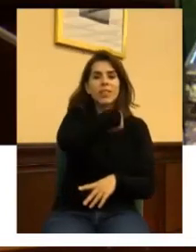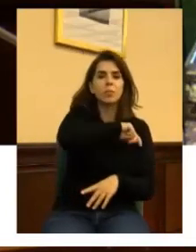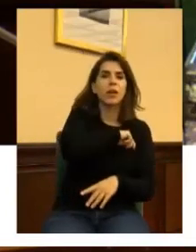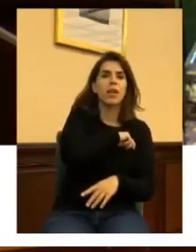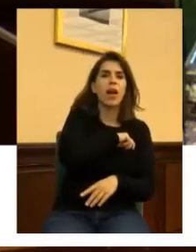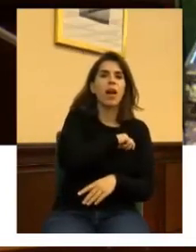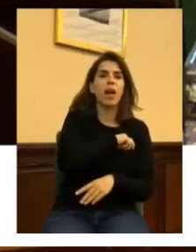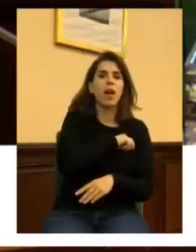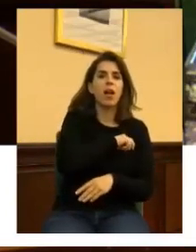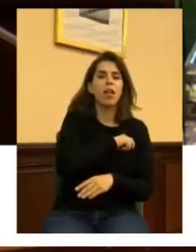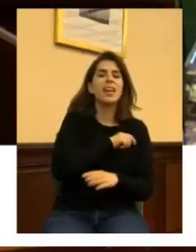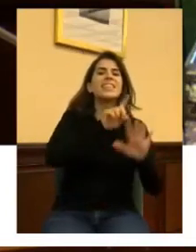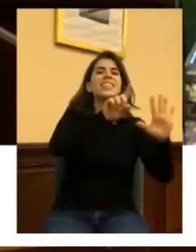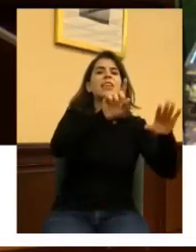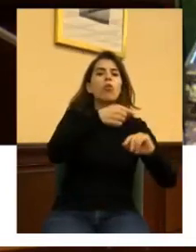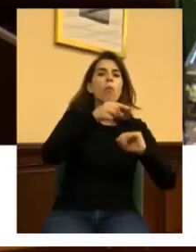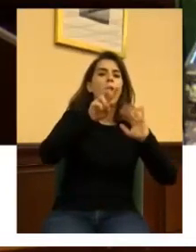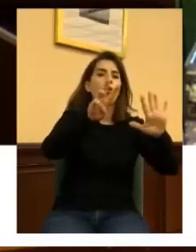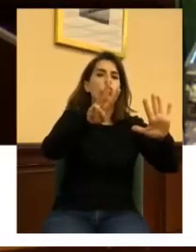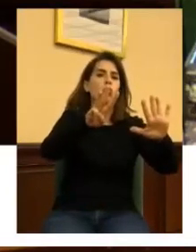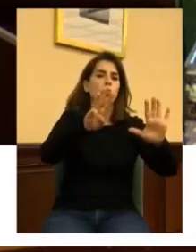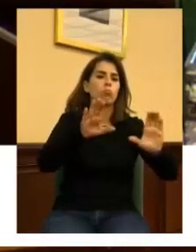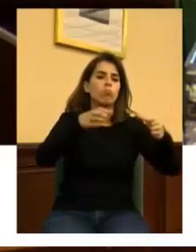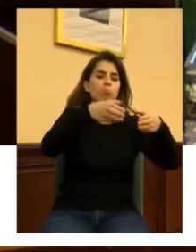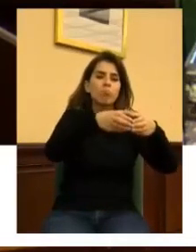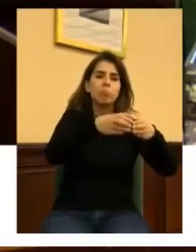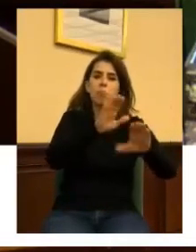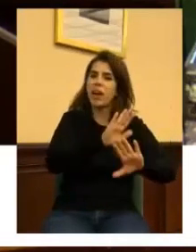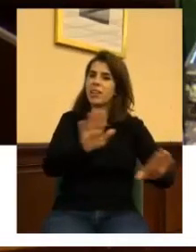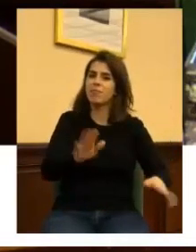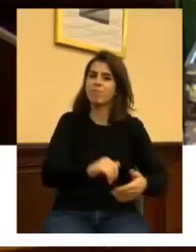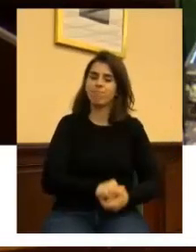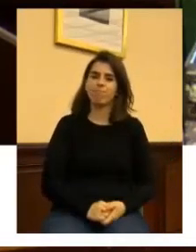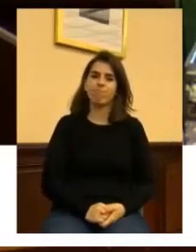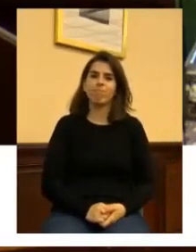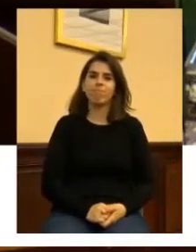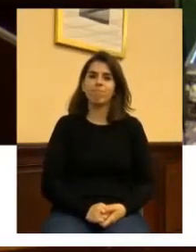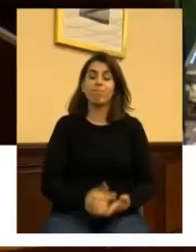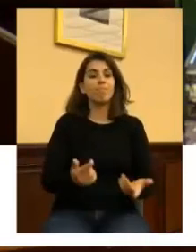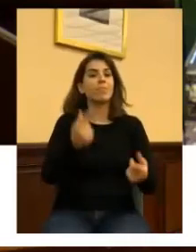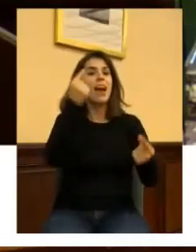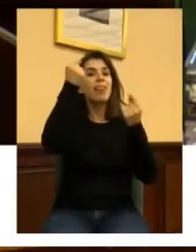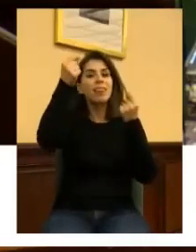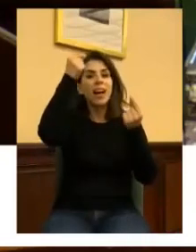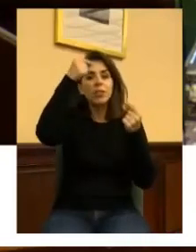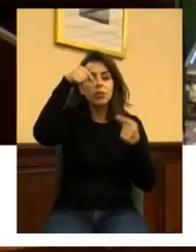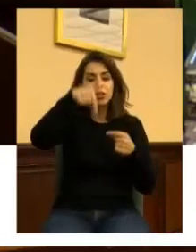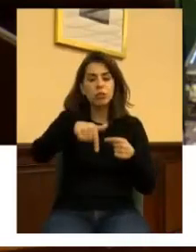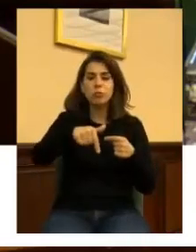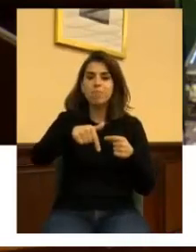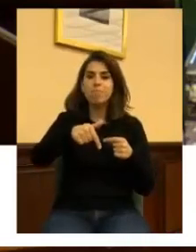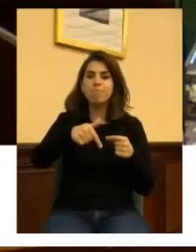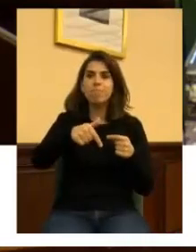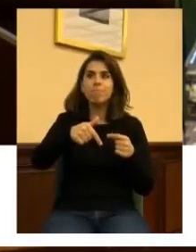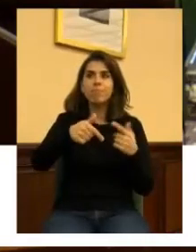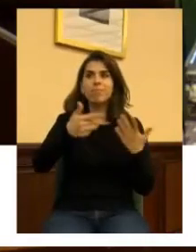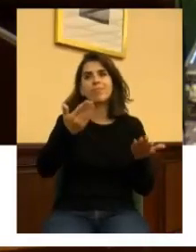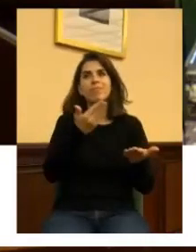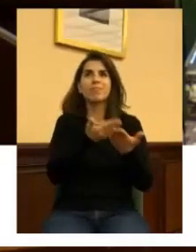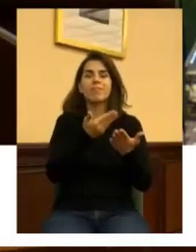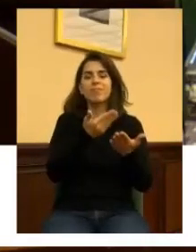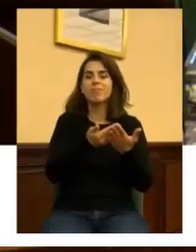lo hacen 6,8%. Por tanto, a tenor de estos datos, no parece que haya